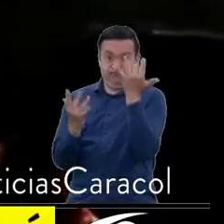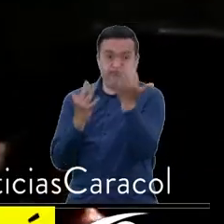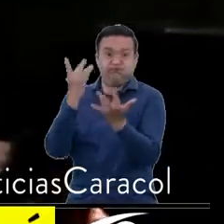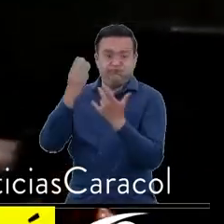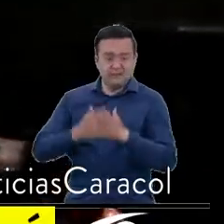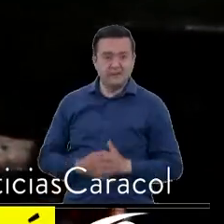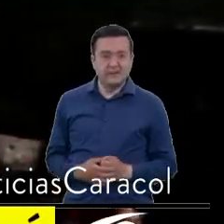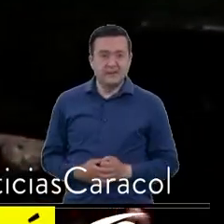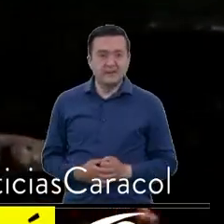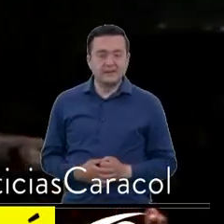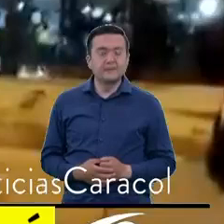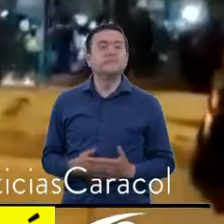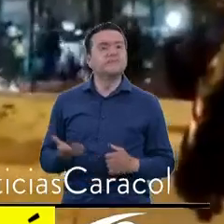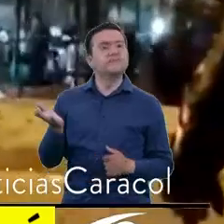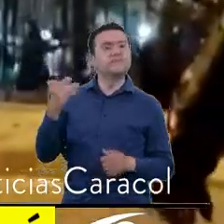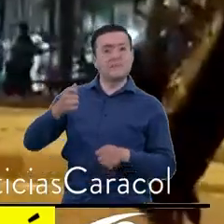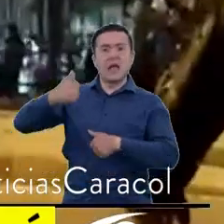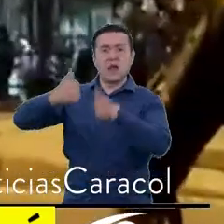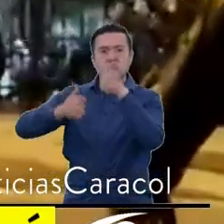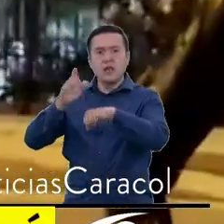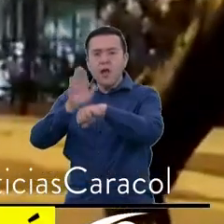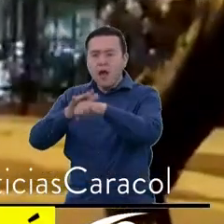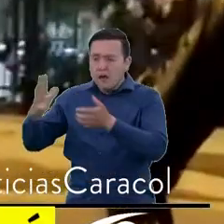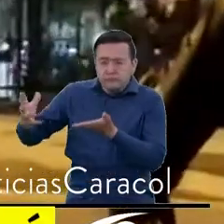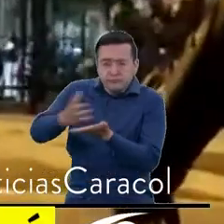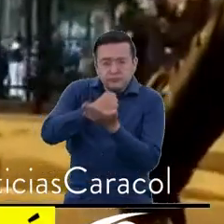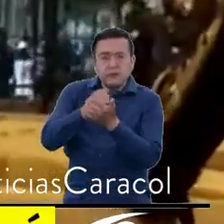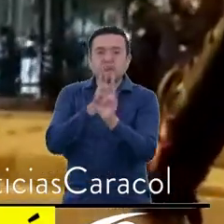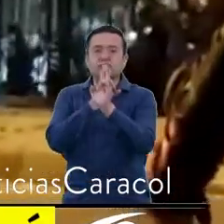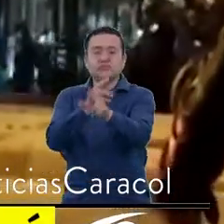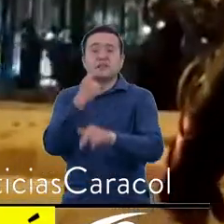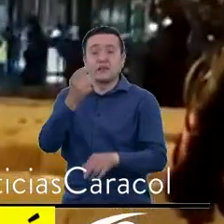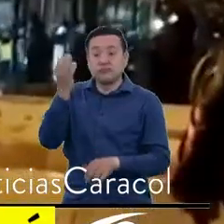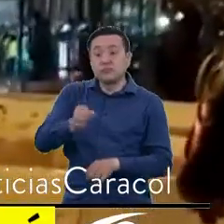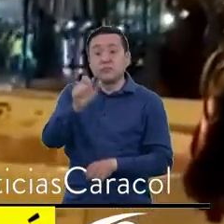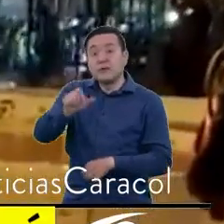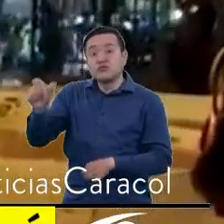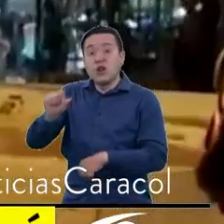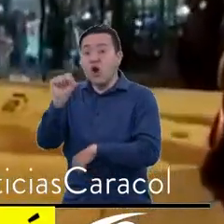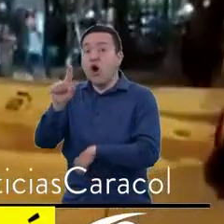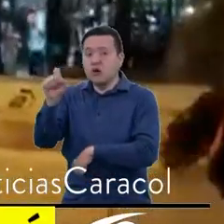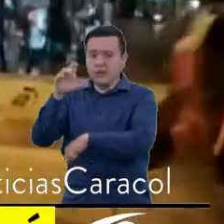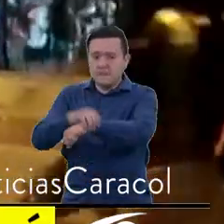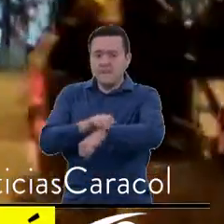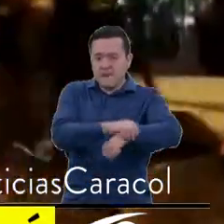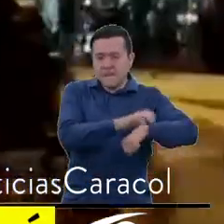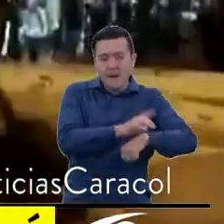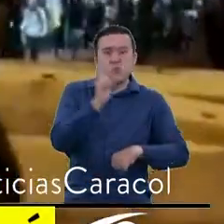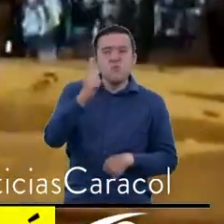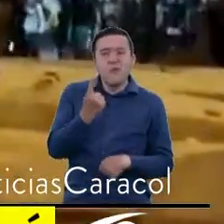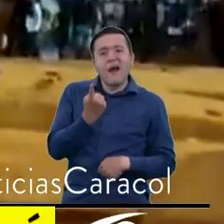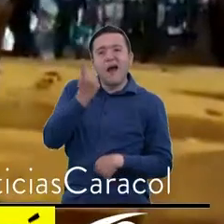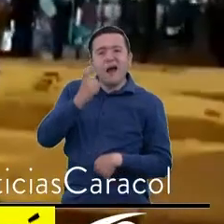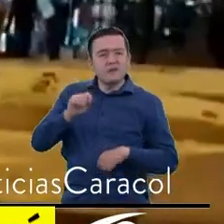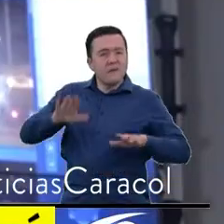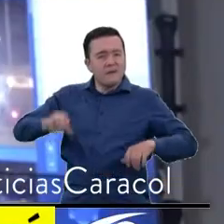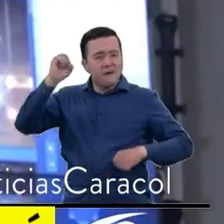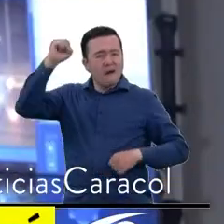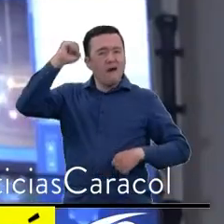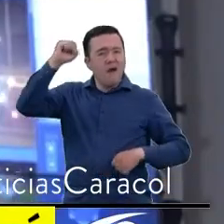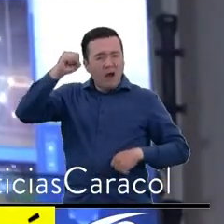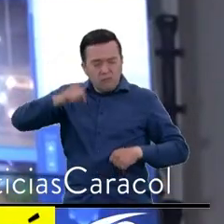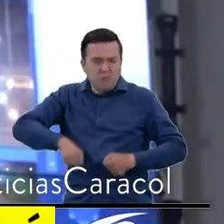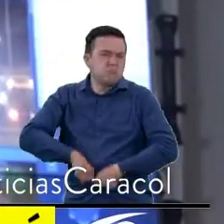Según el último reporte de las autoridades, 11 personas fueron capturadas por alteración al orden público durante la jornada de protestas en la ciudad.